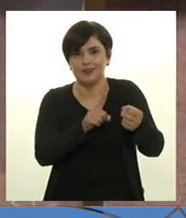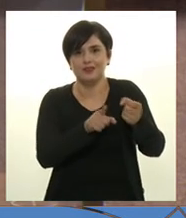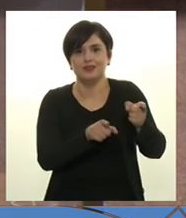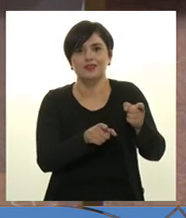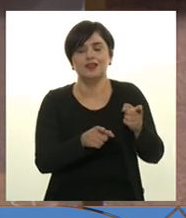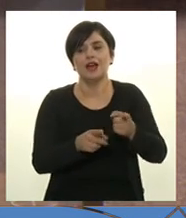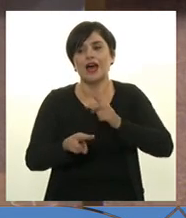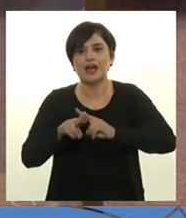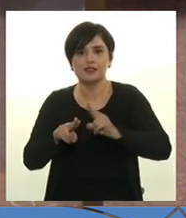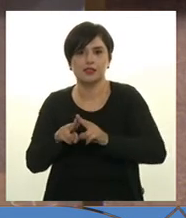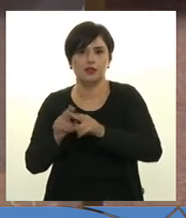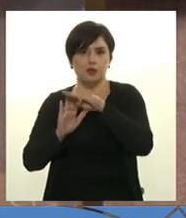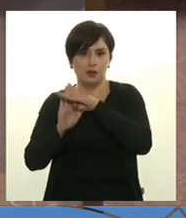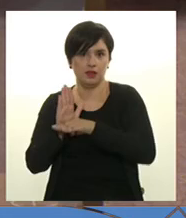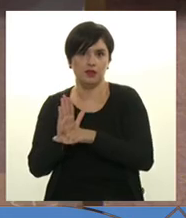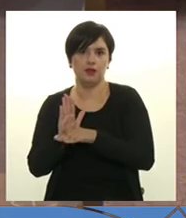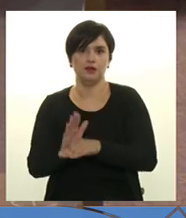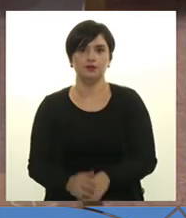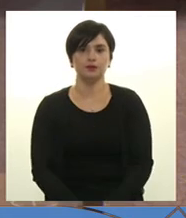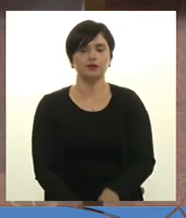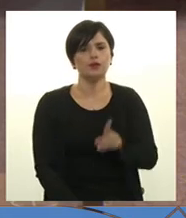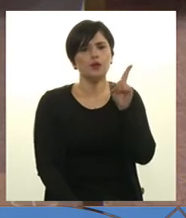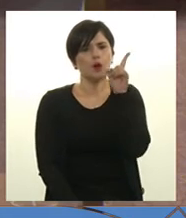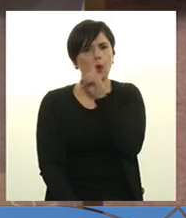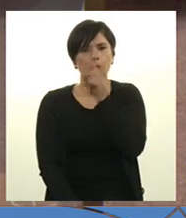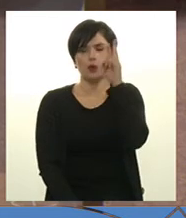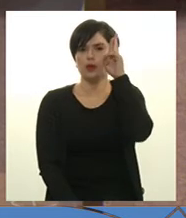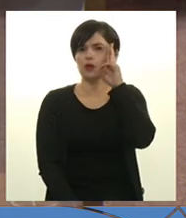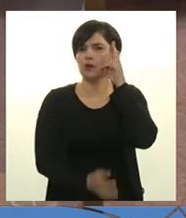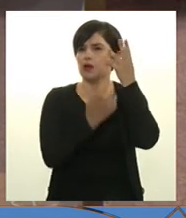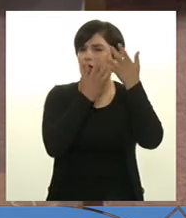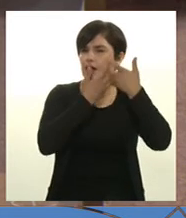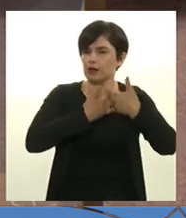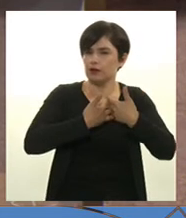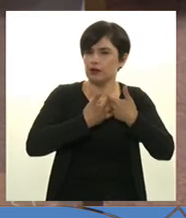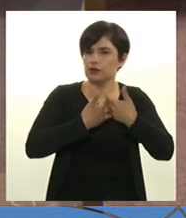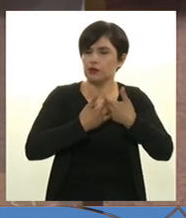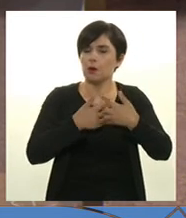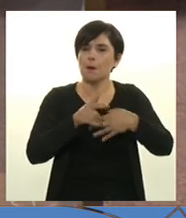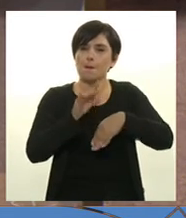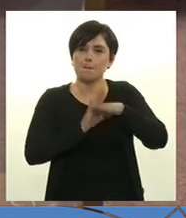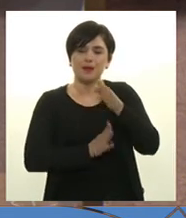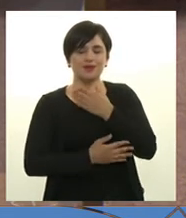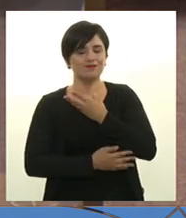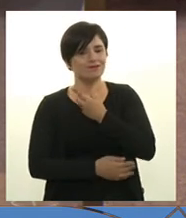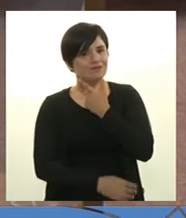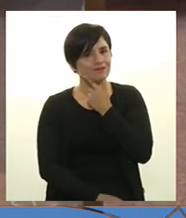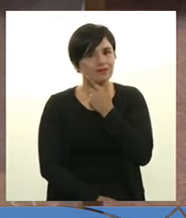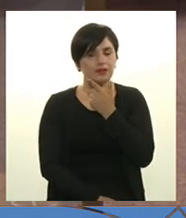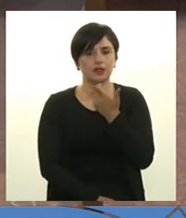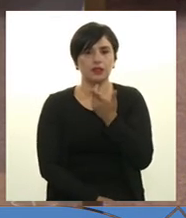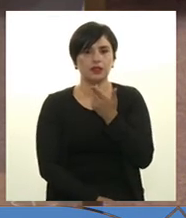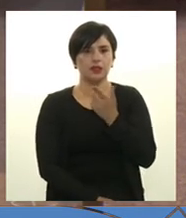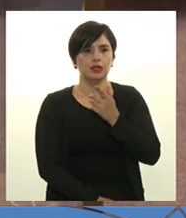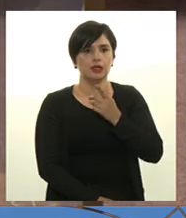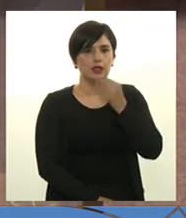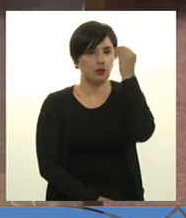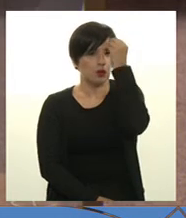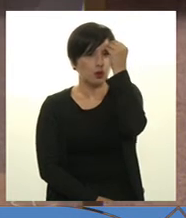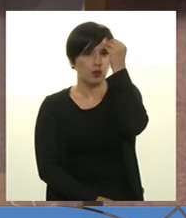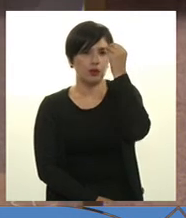esperanza presidenta una última reflexión lo que más me inquieta es que pareciera que pese a toda la información